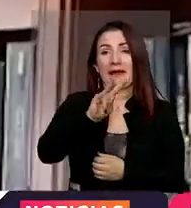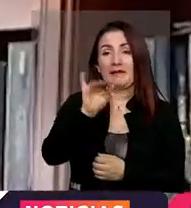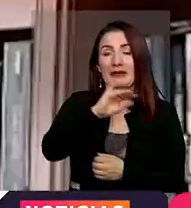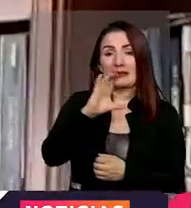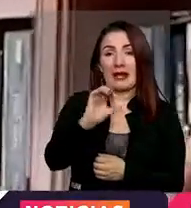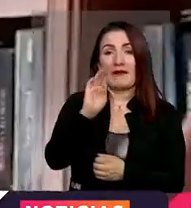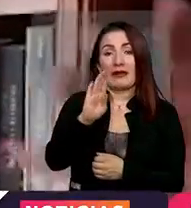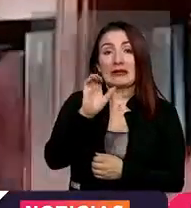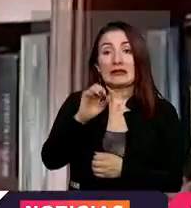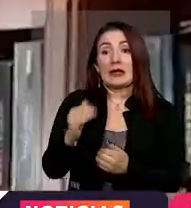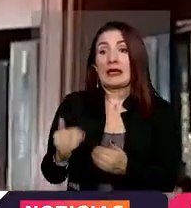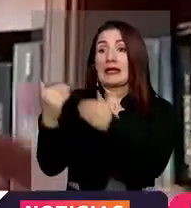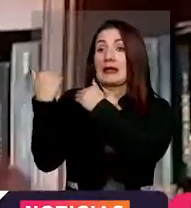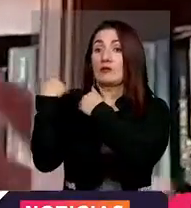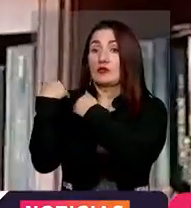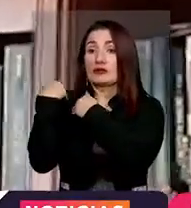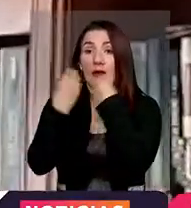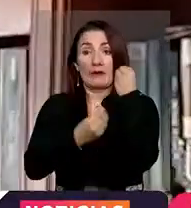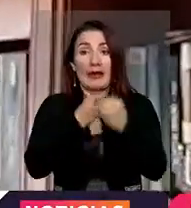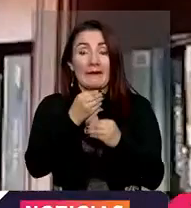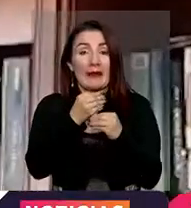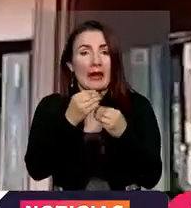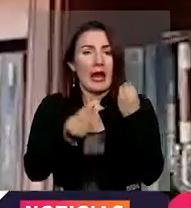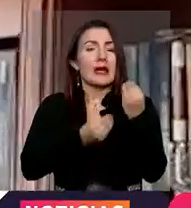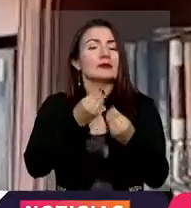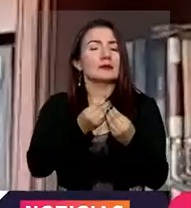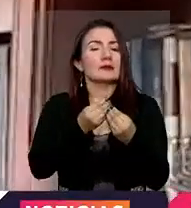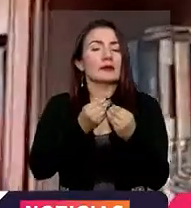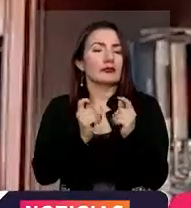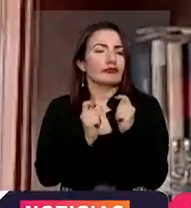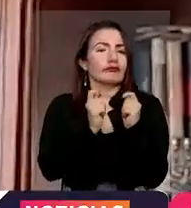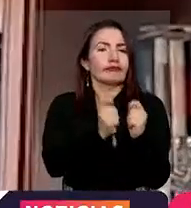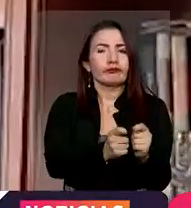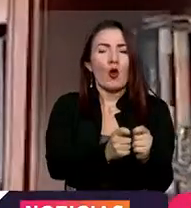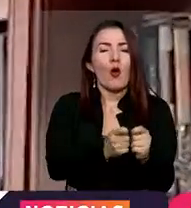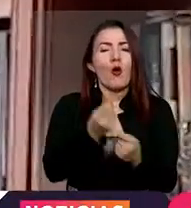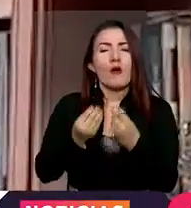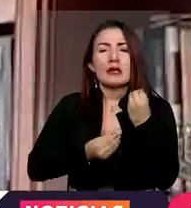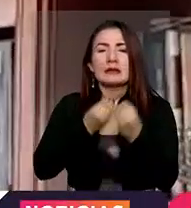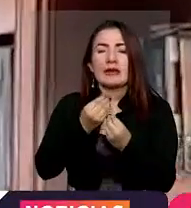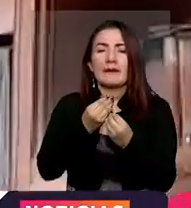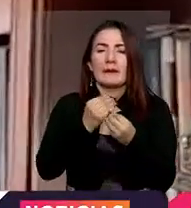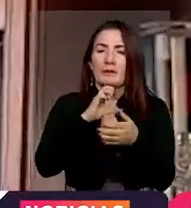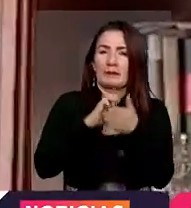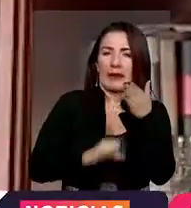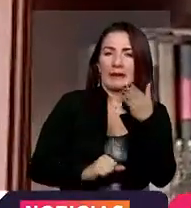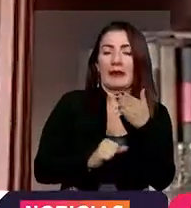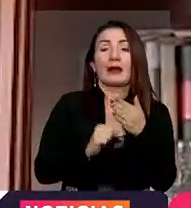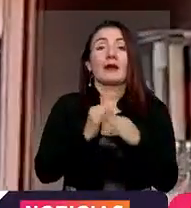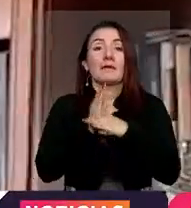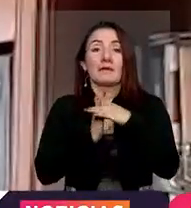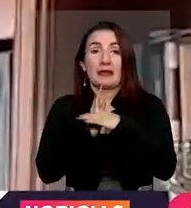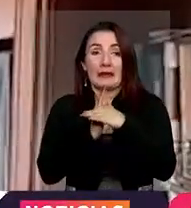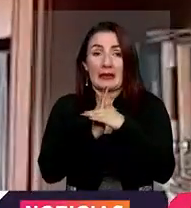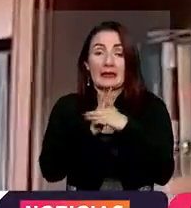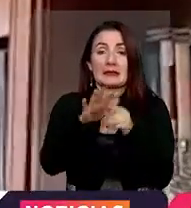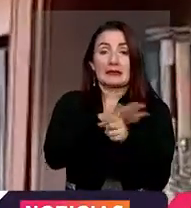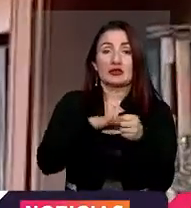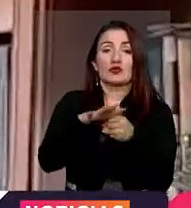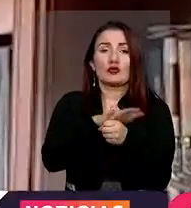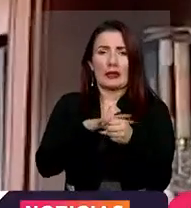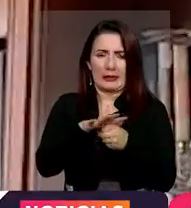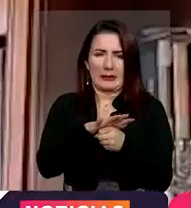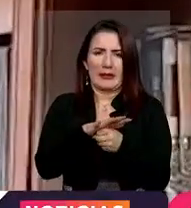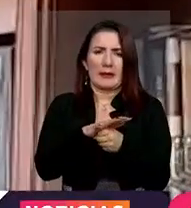hallado responsable en el grado de tentativa pues obtendrá un descuento de la mitad por esa circunstancia pero estamos